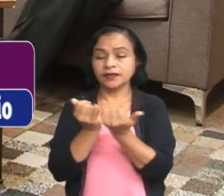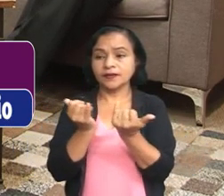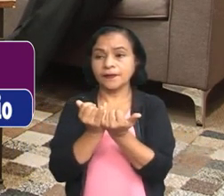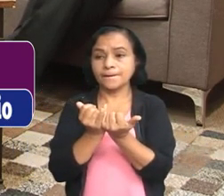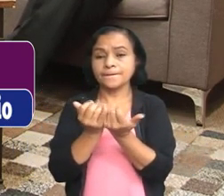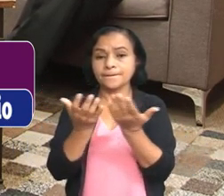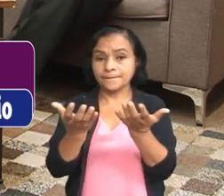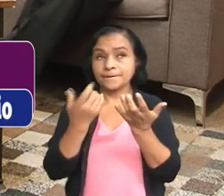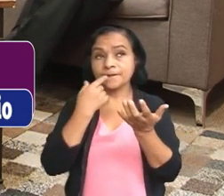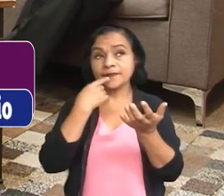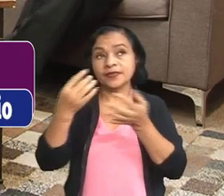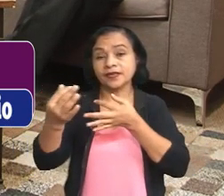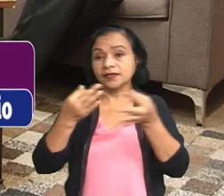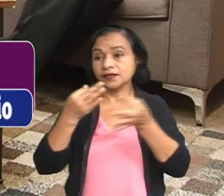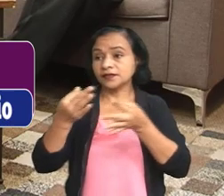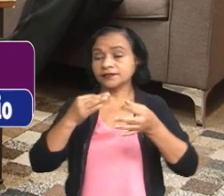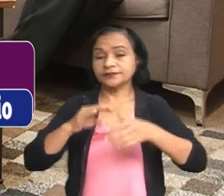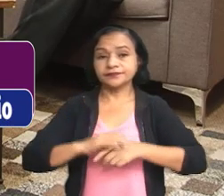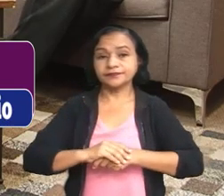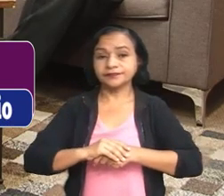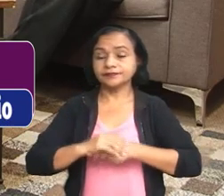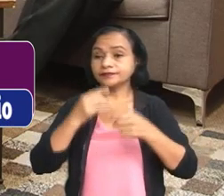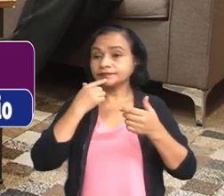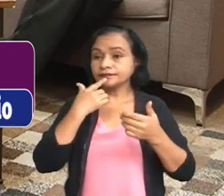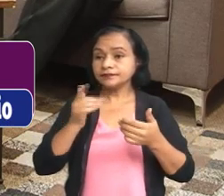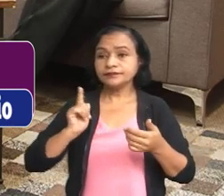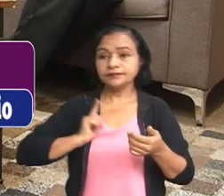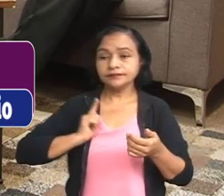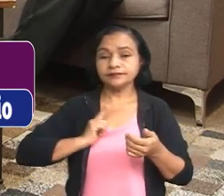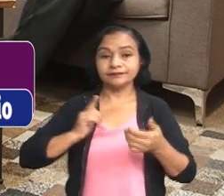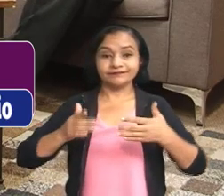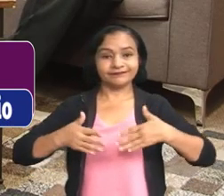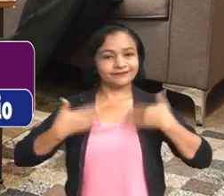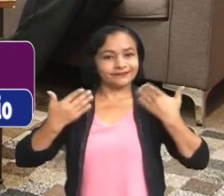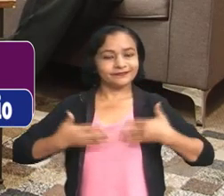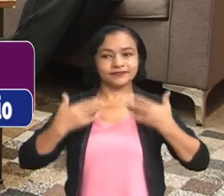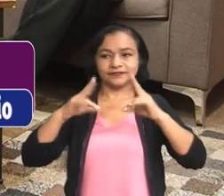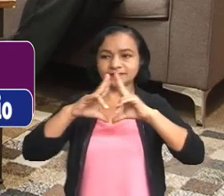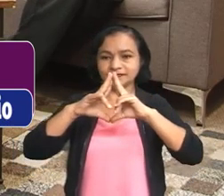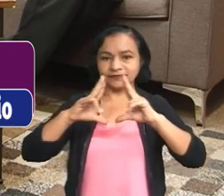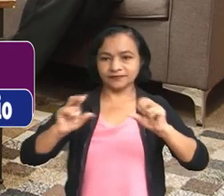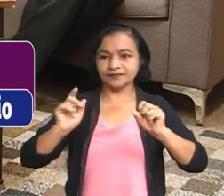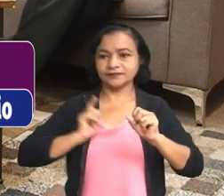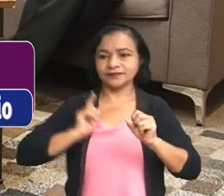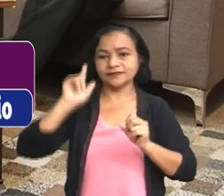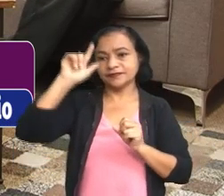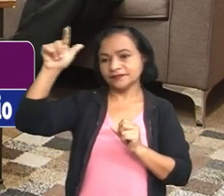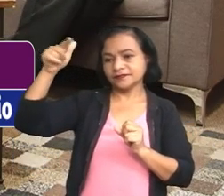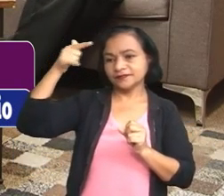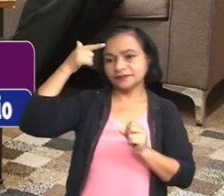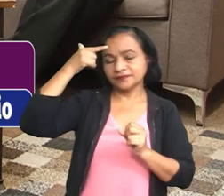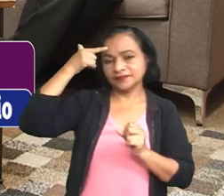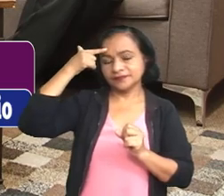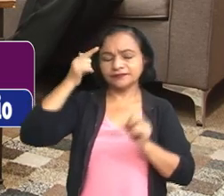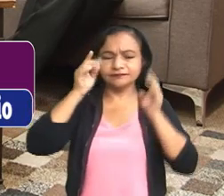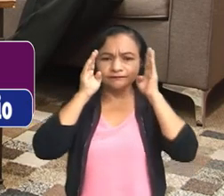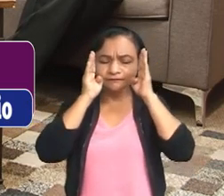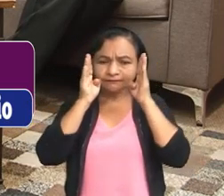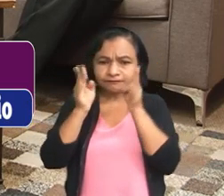yo quería agregar ahí algo también, porque hemos tenido la dicha, los nicaragüenses, de tener un gobierno que está